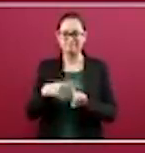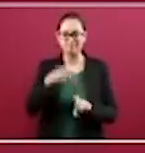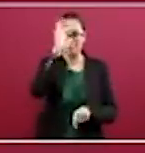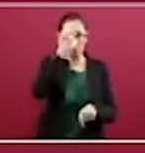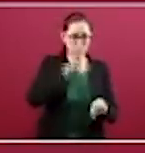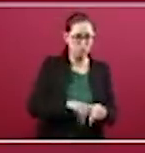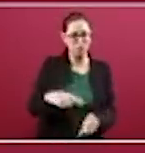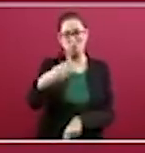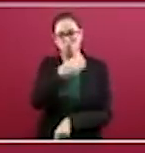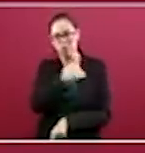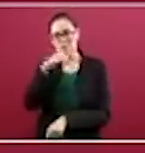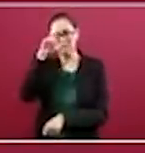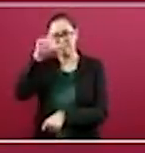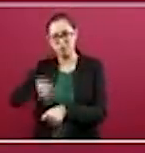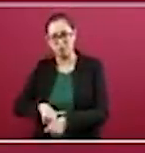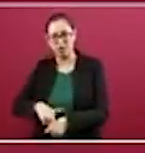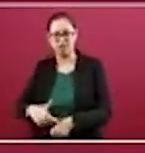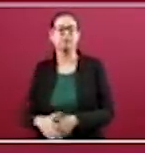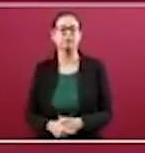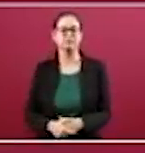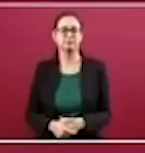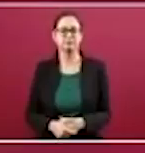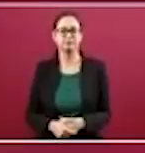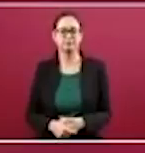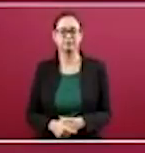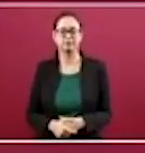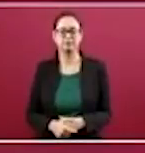culturales, morales, espirituales, que